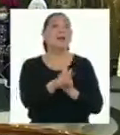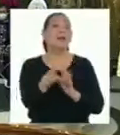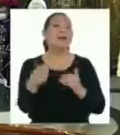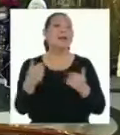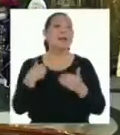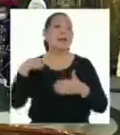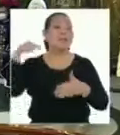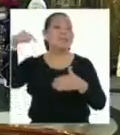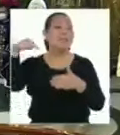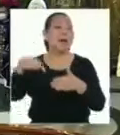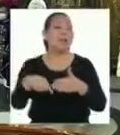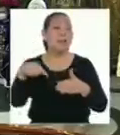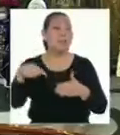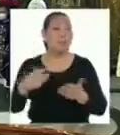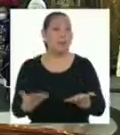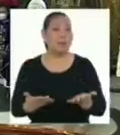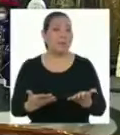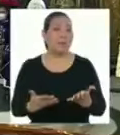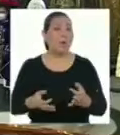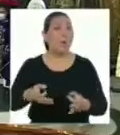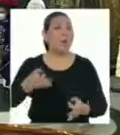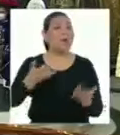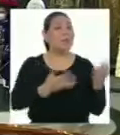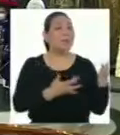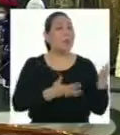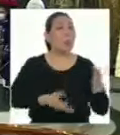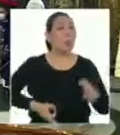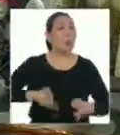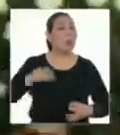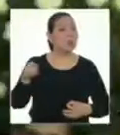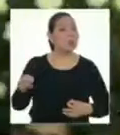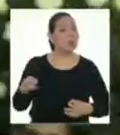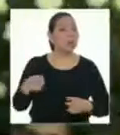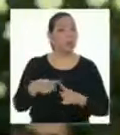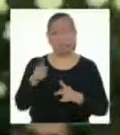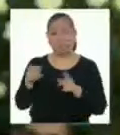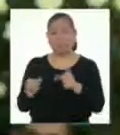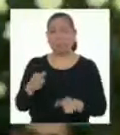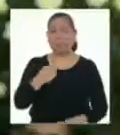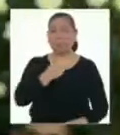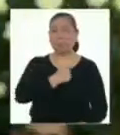tienen asesinatos. Esperó justicia y ahí tienen lamentos.